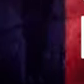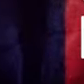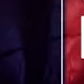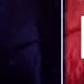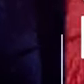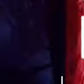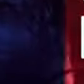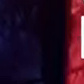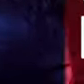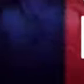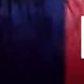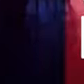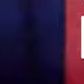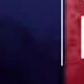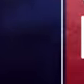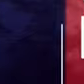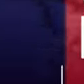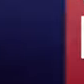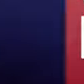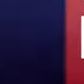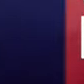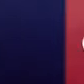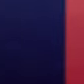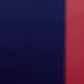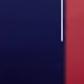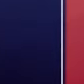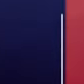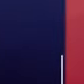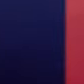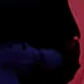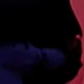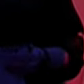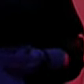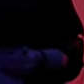cero quemas, cero licencias para chaqueos.